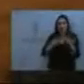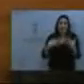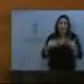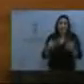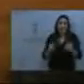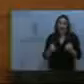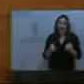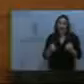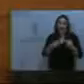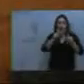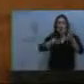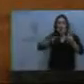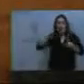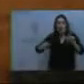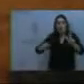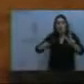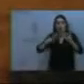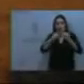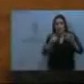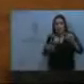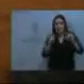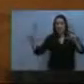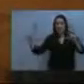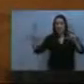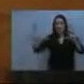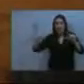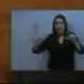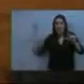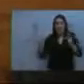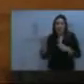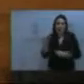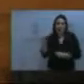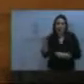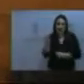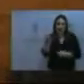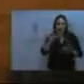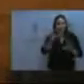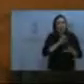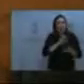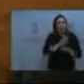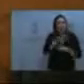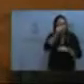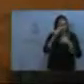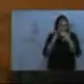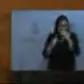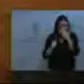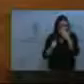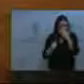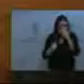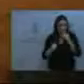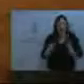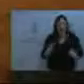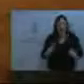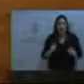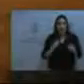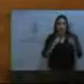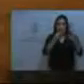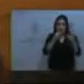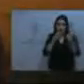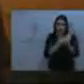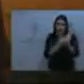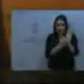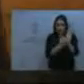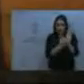sanitarios de las poblaciones limítrofes. Pero, señor consejero, aparte de estos recortes, existen